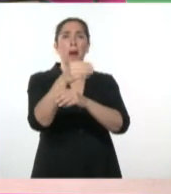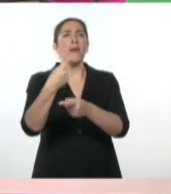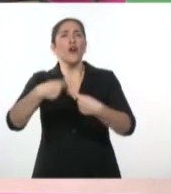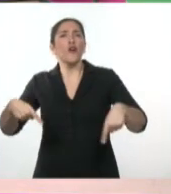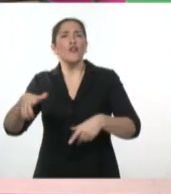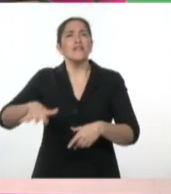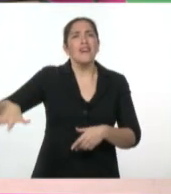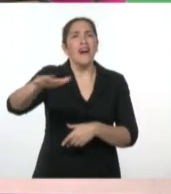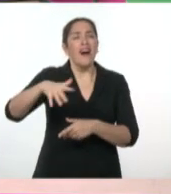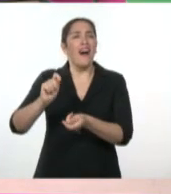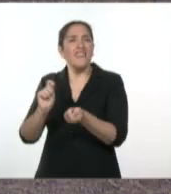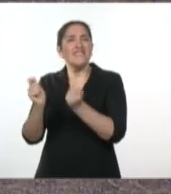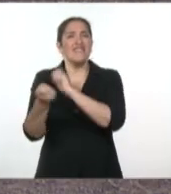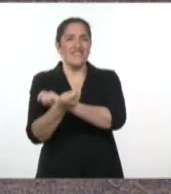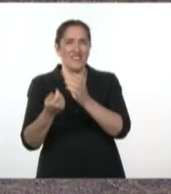Sí.